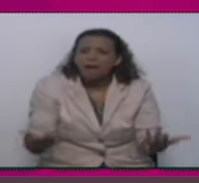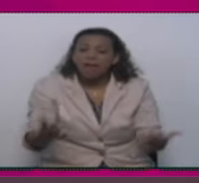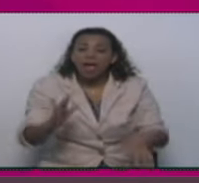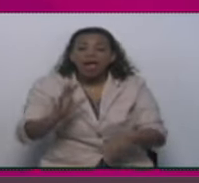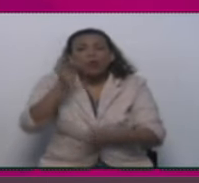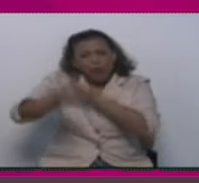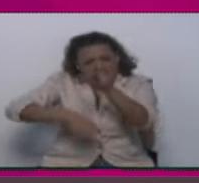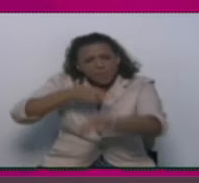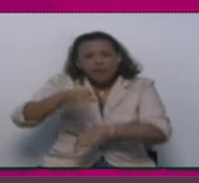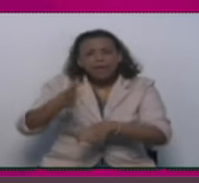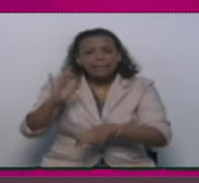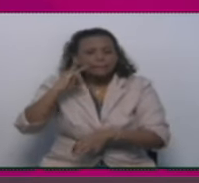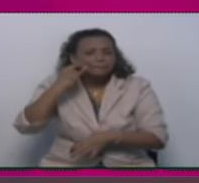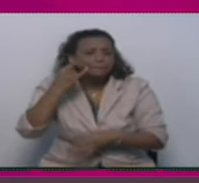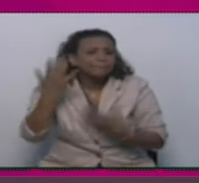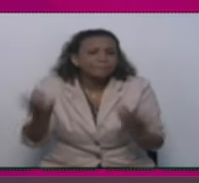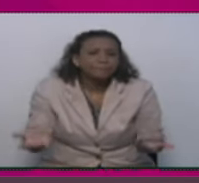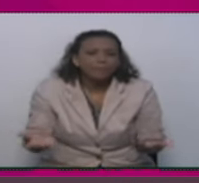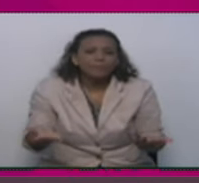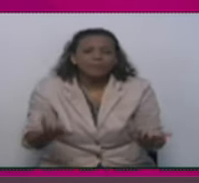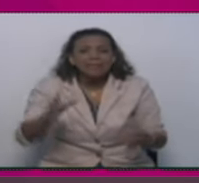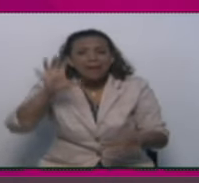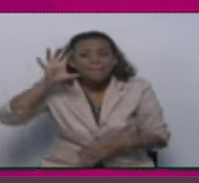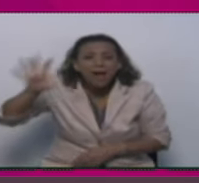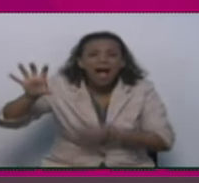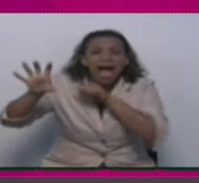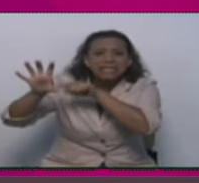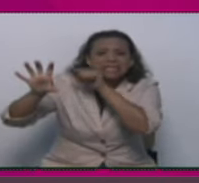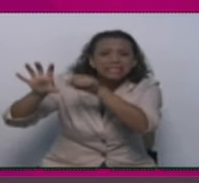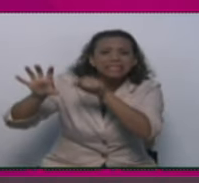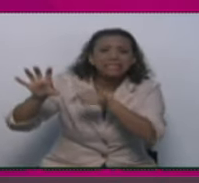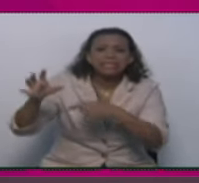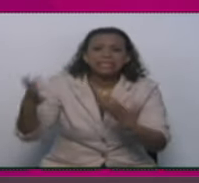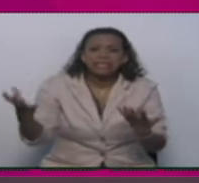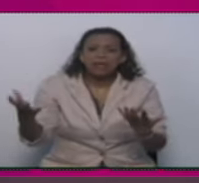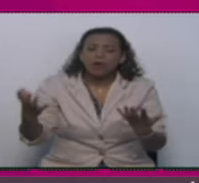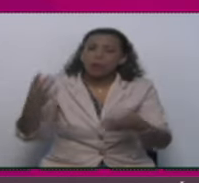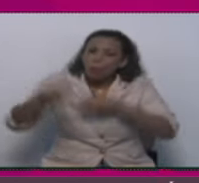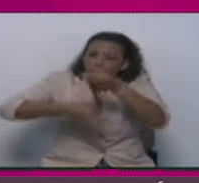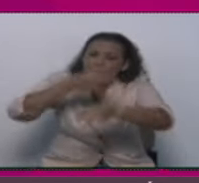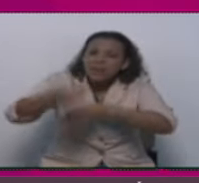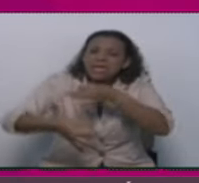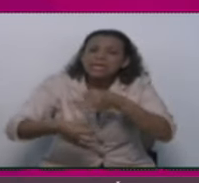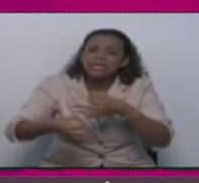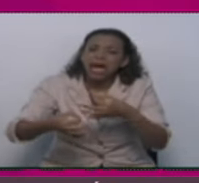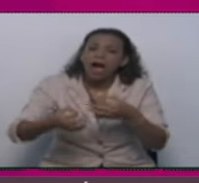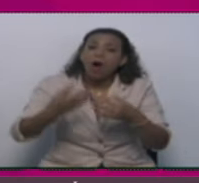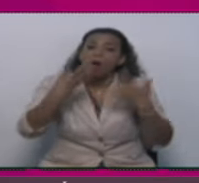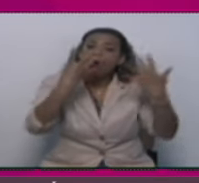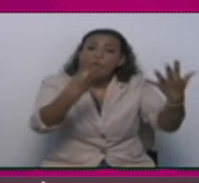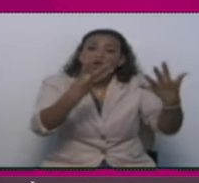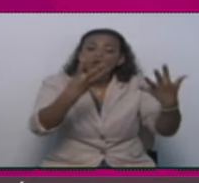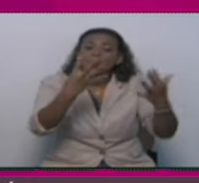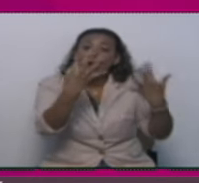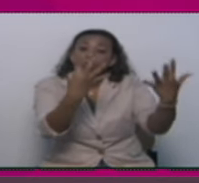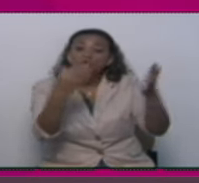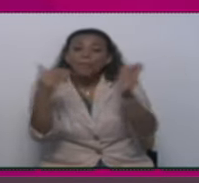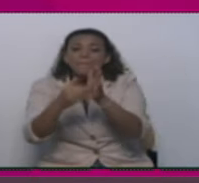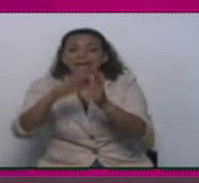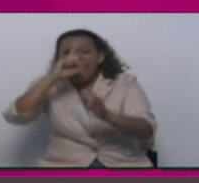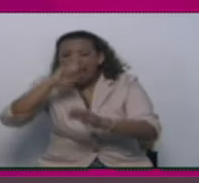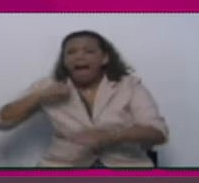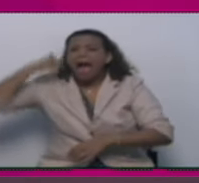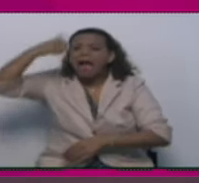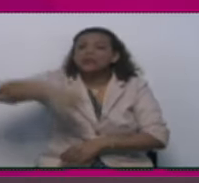decir, este país, que como hablamos, que tiene más que 8.000 años de historia,